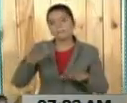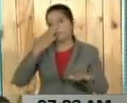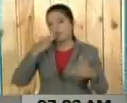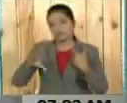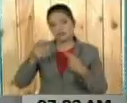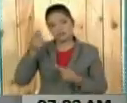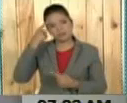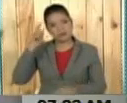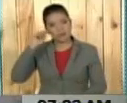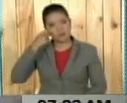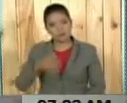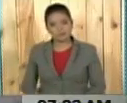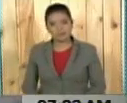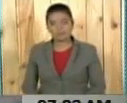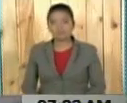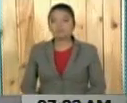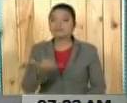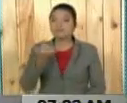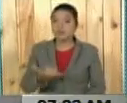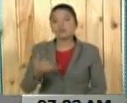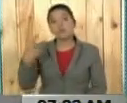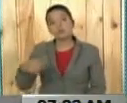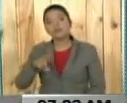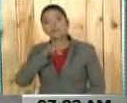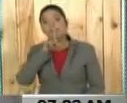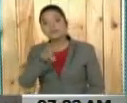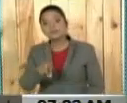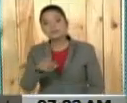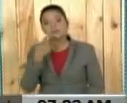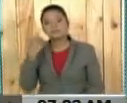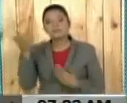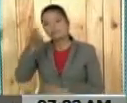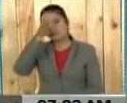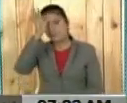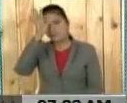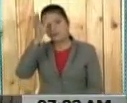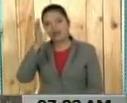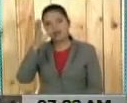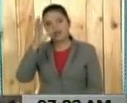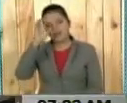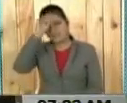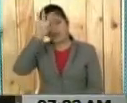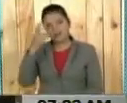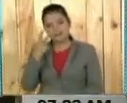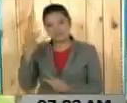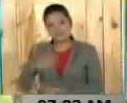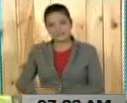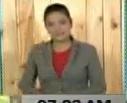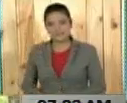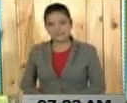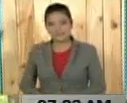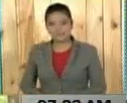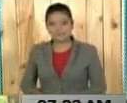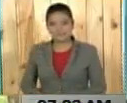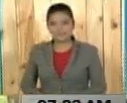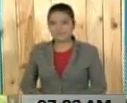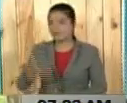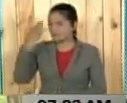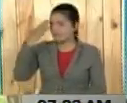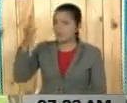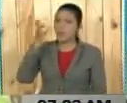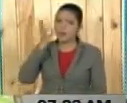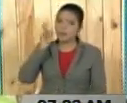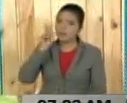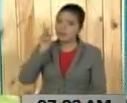Profesora, a esta hora tenemos otra pregunta desde el set de Cantar de Gallos con nuestro compañero Barry Cartaya. Adelante, Barry. Así es, hermano. Saludo a la profesora